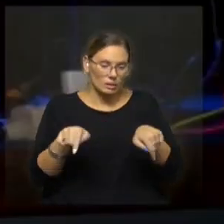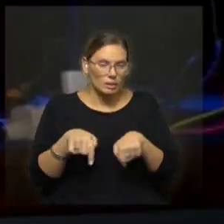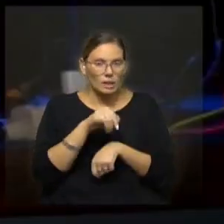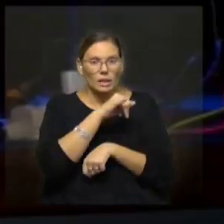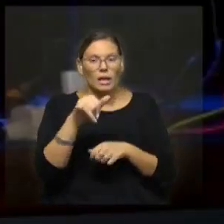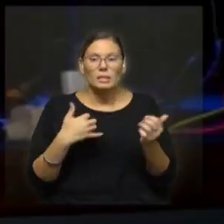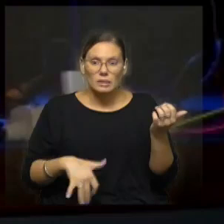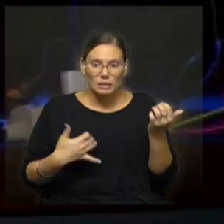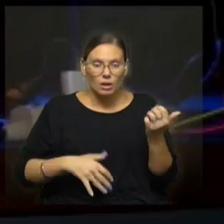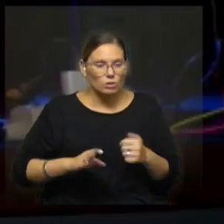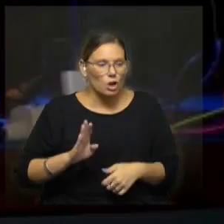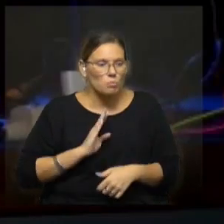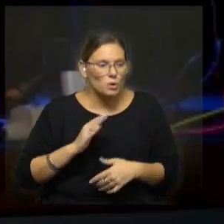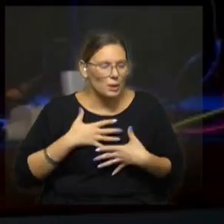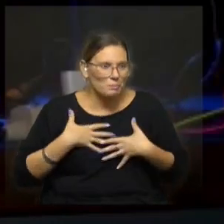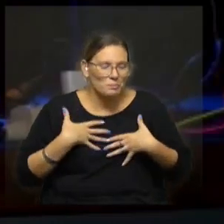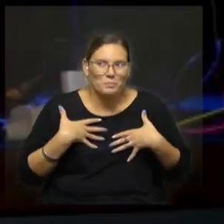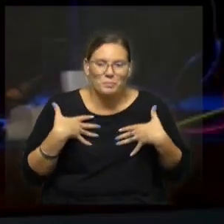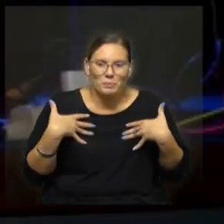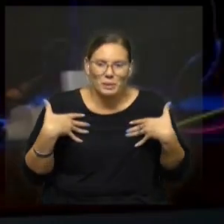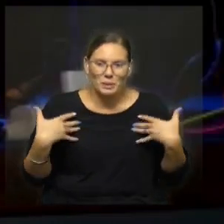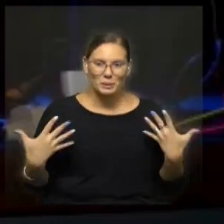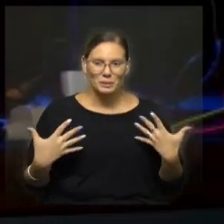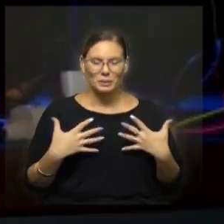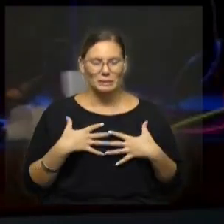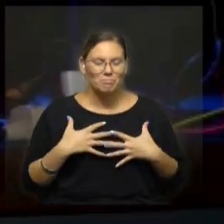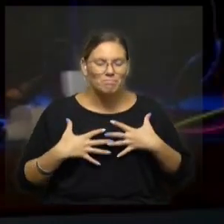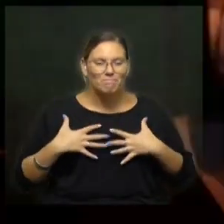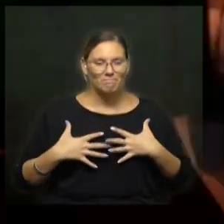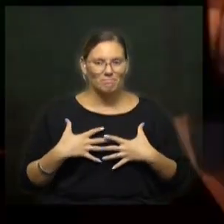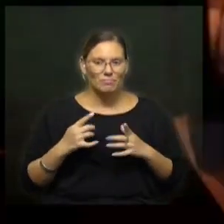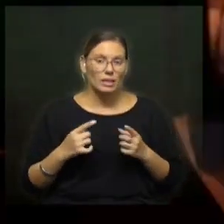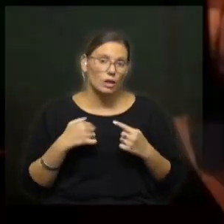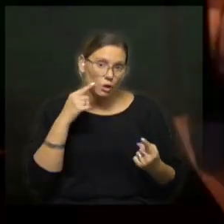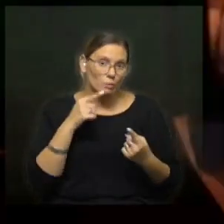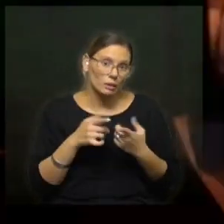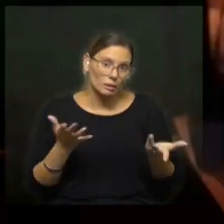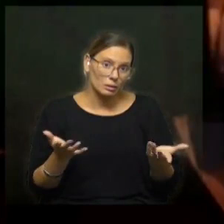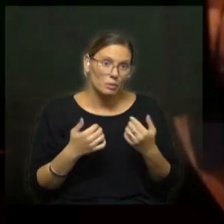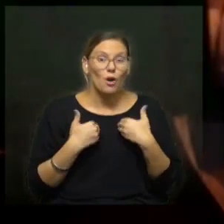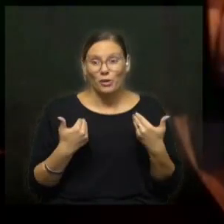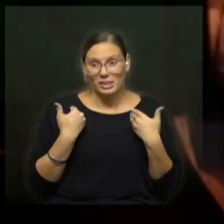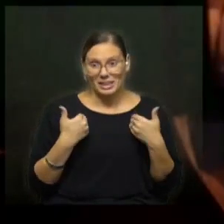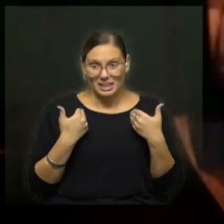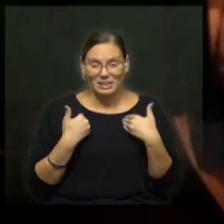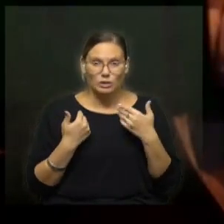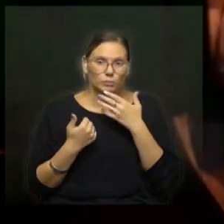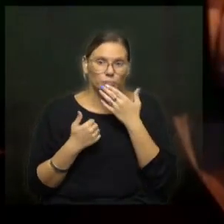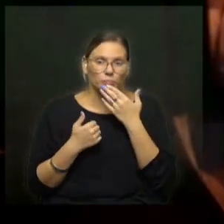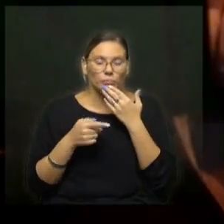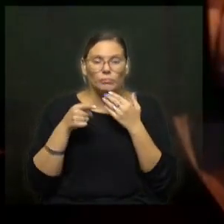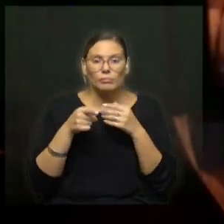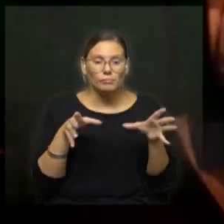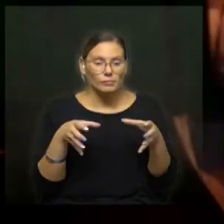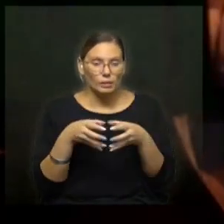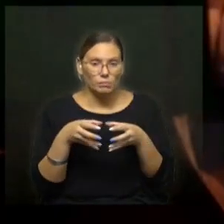mujeres realmente salieron muy emocionadas y movilizadas, que es a lo que apuntamos. Así que, contentas. Buenísimo. Y este